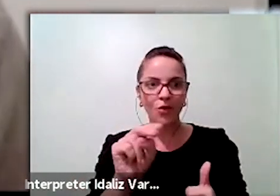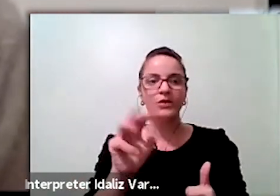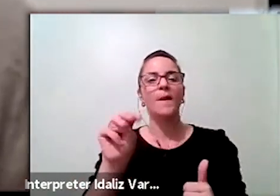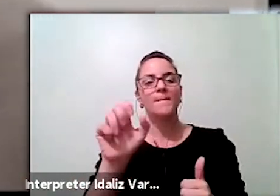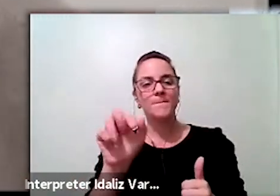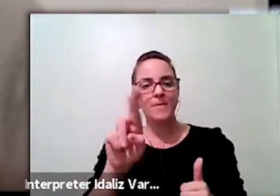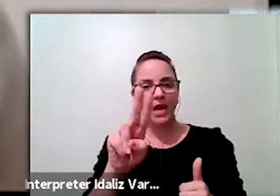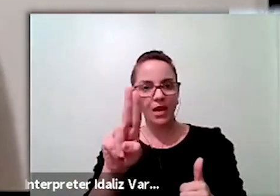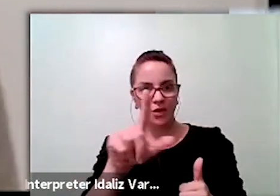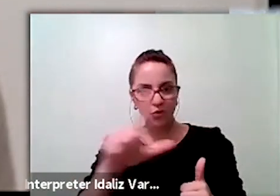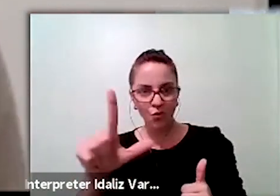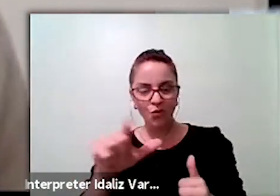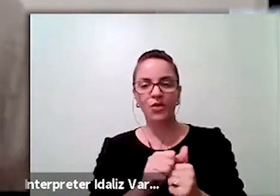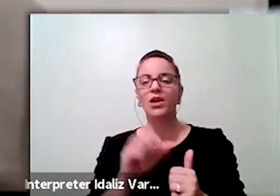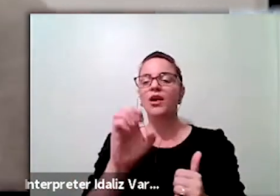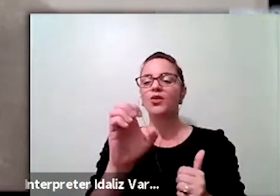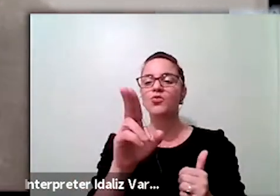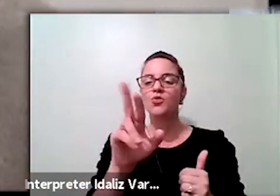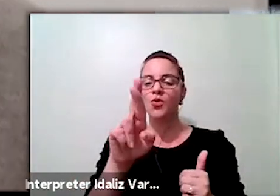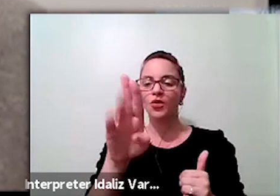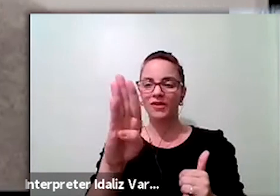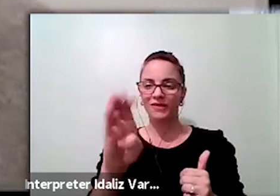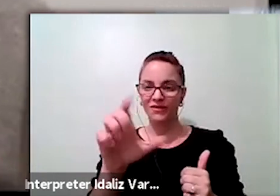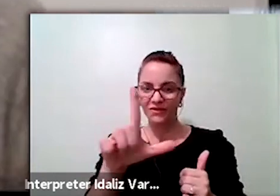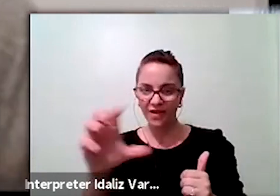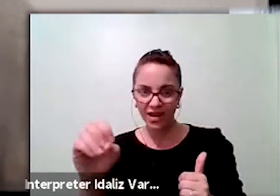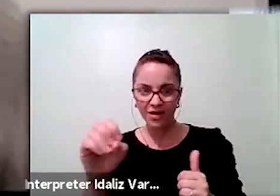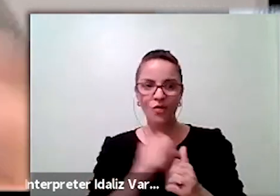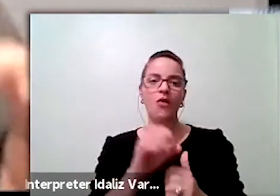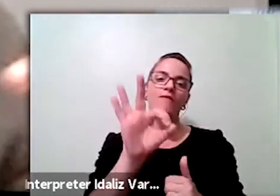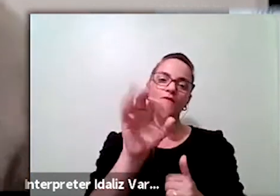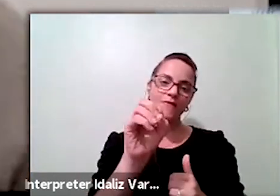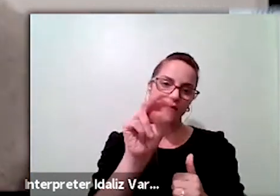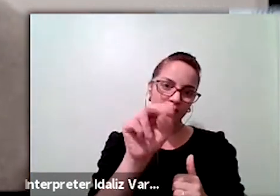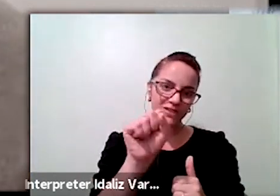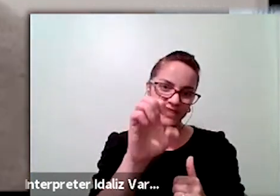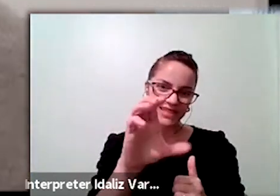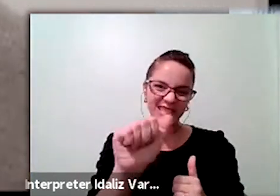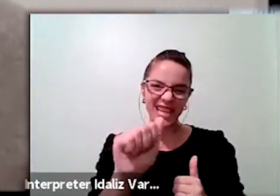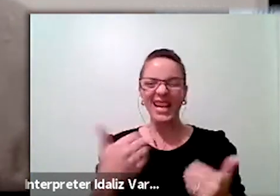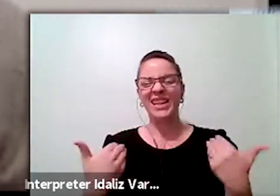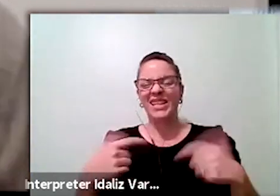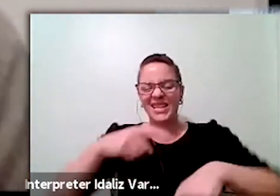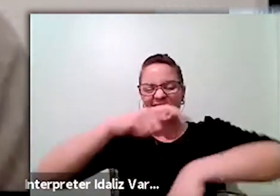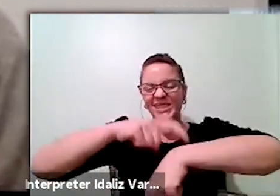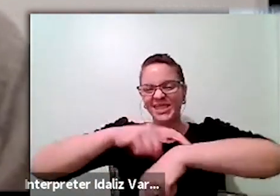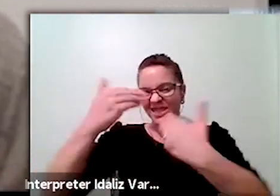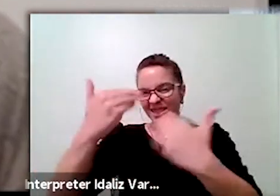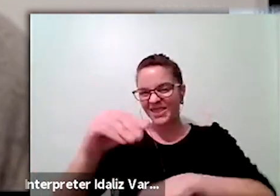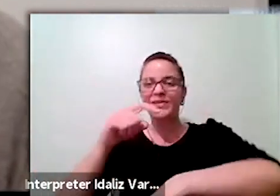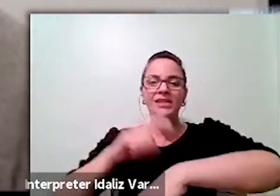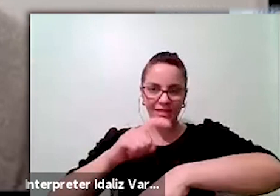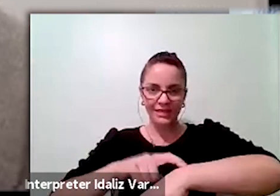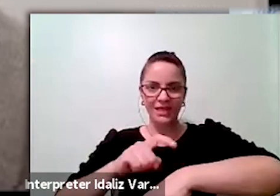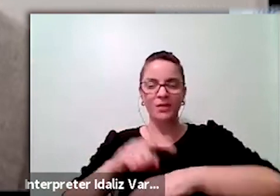Silvia Álvarez Cubero y Lillian Lara Fonseca. Dado la limitación de tiempo, no vamos a poder tener la sección